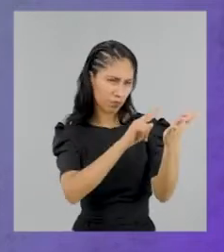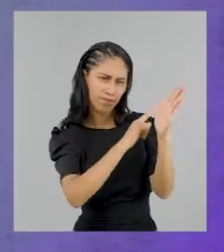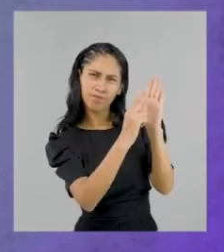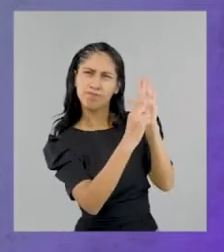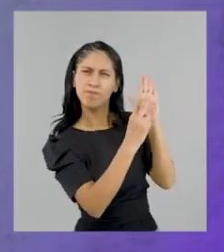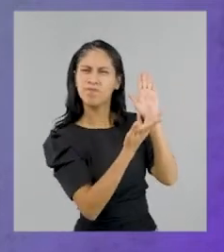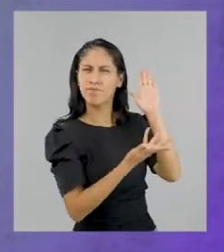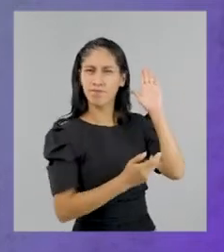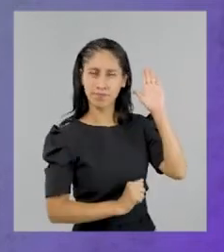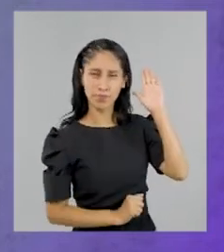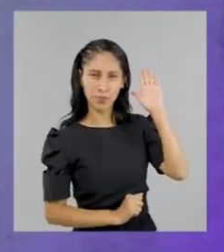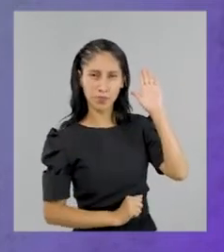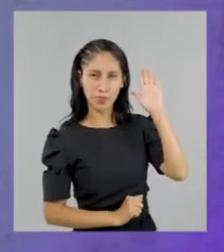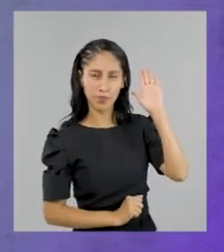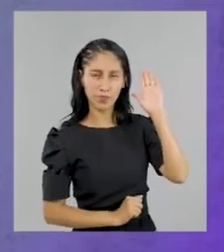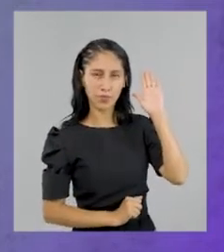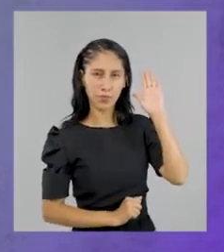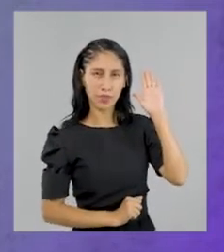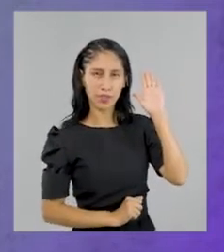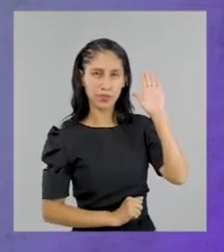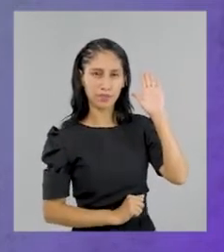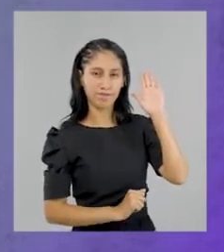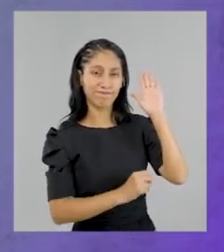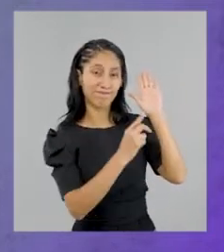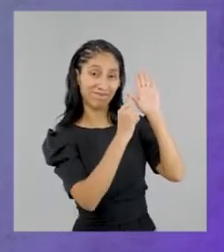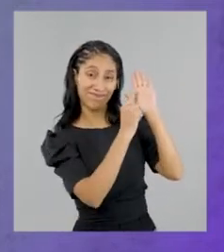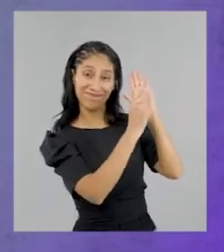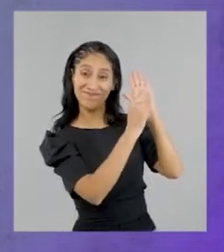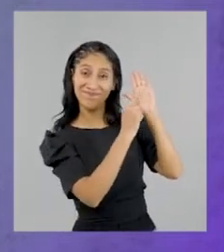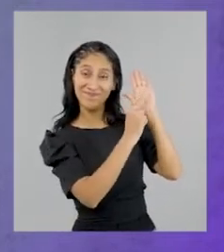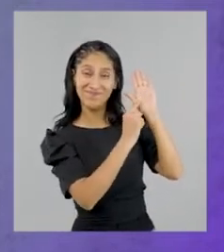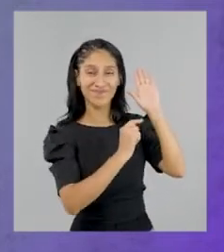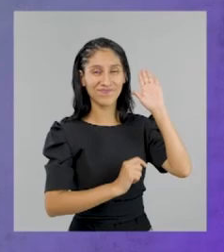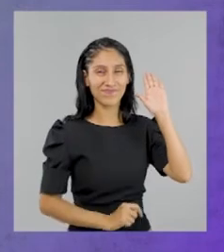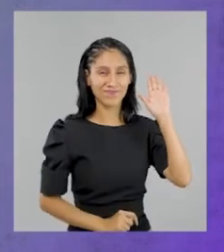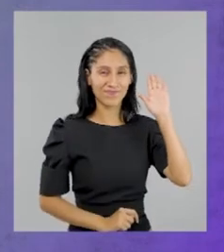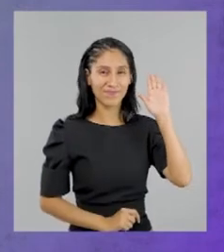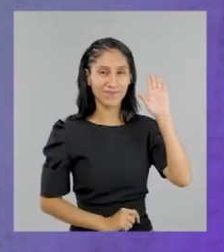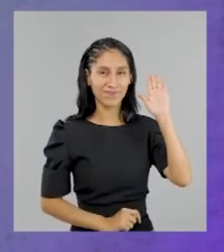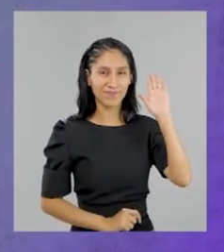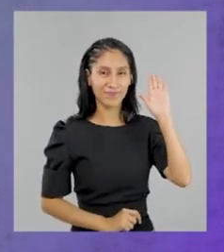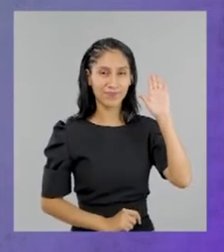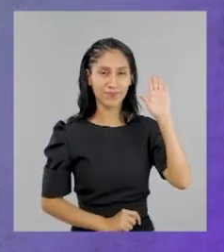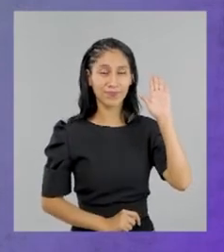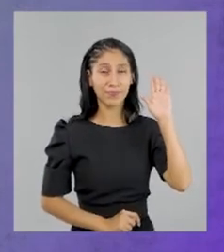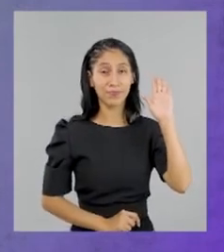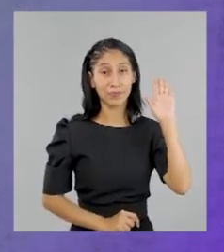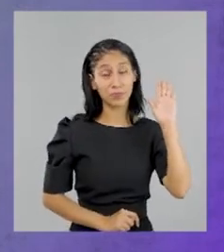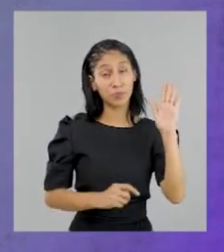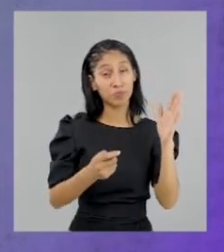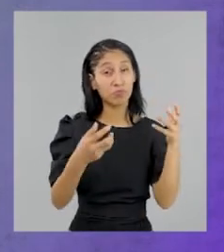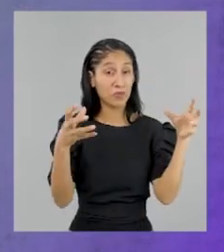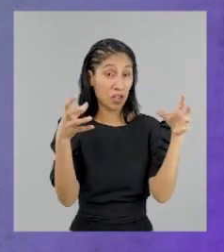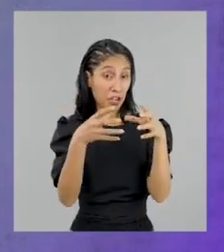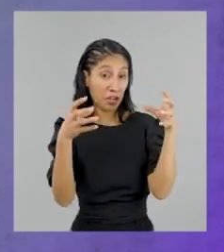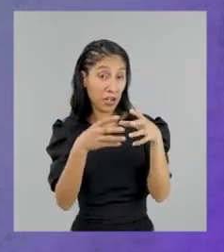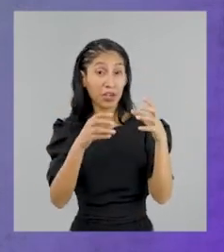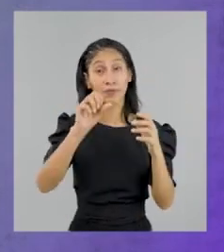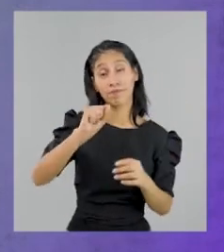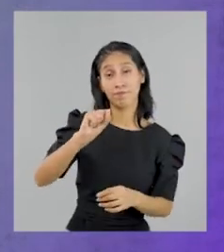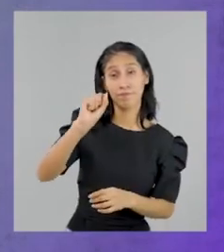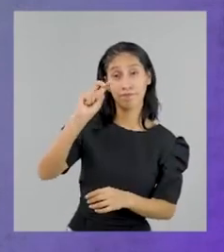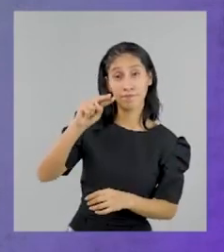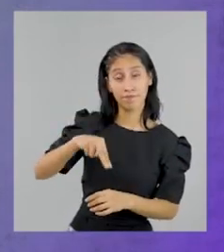de la descomposición de estas en una suma infinita de funciones sinusoidales mucho más simples, como una combinación